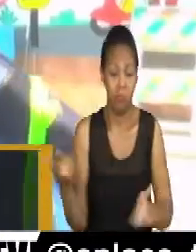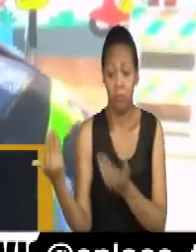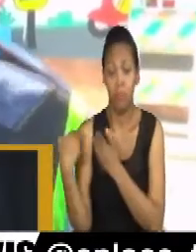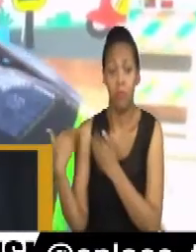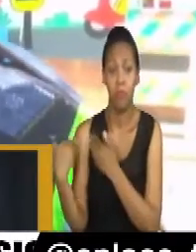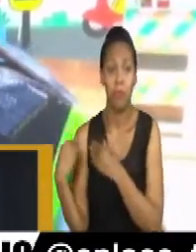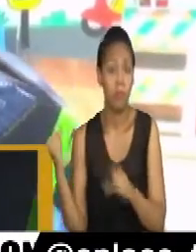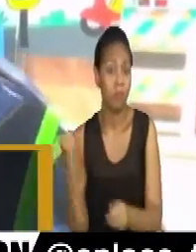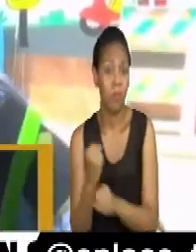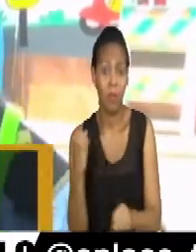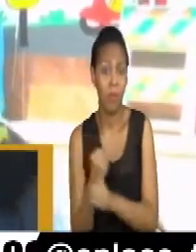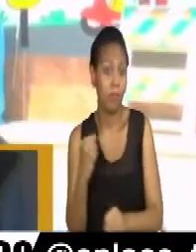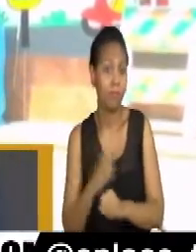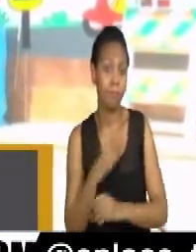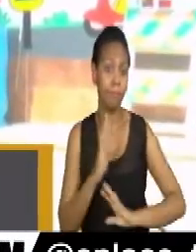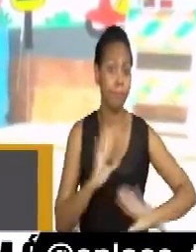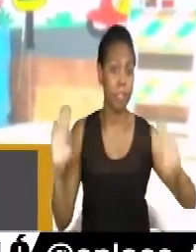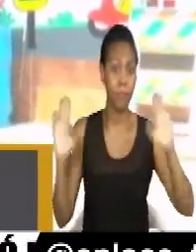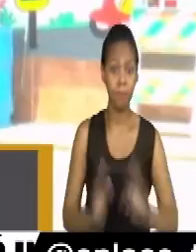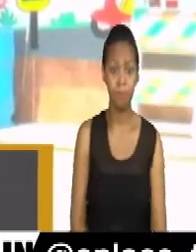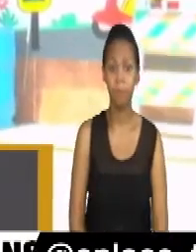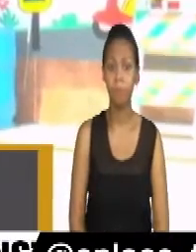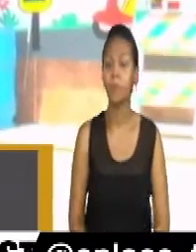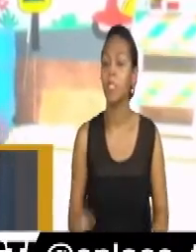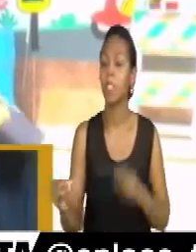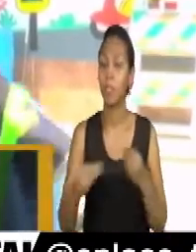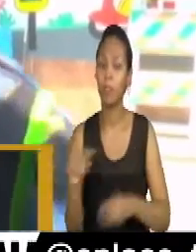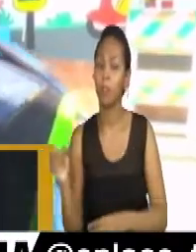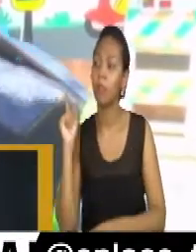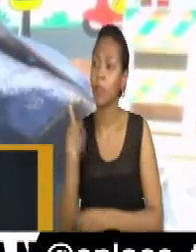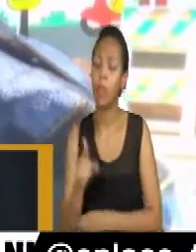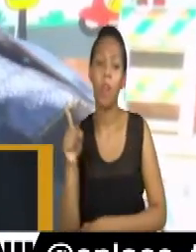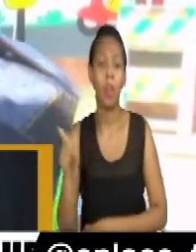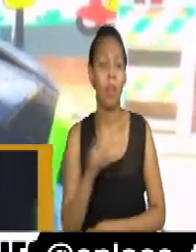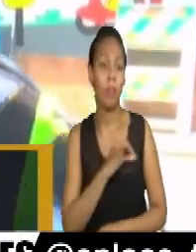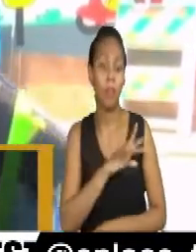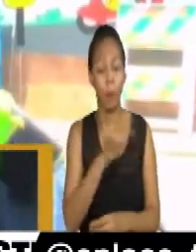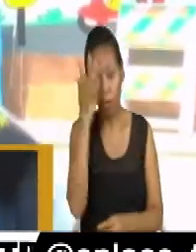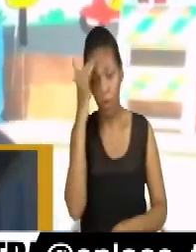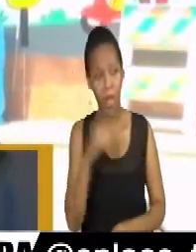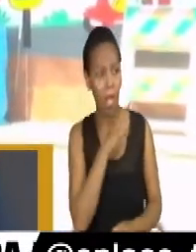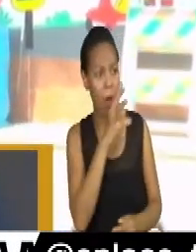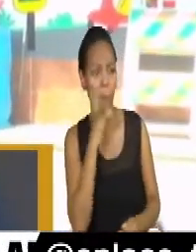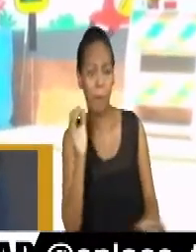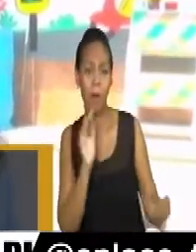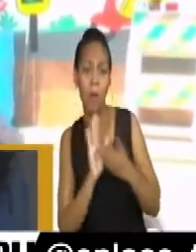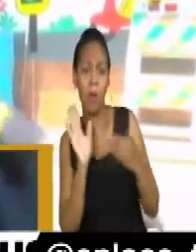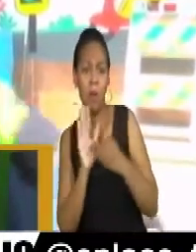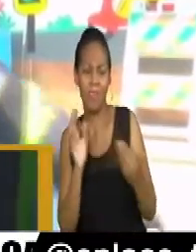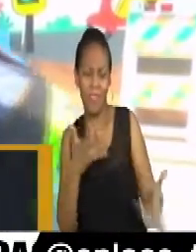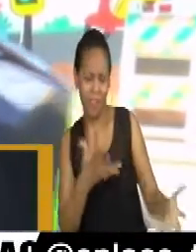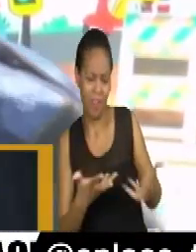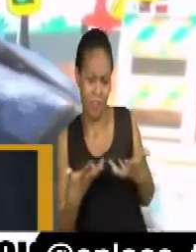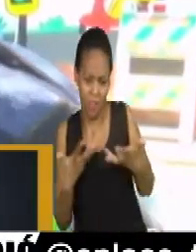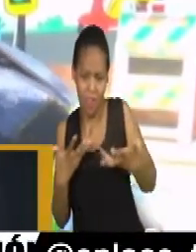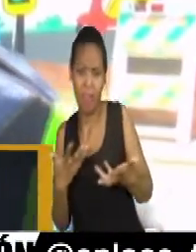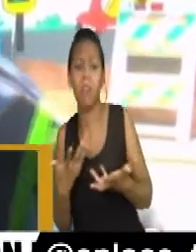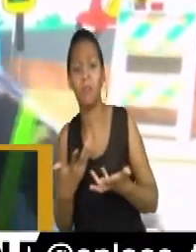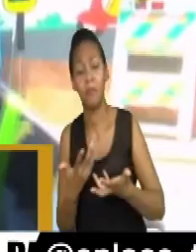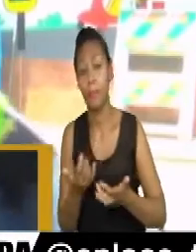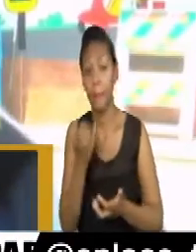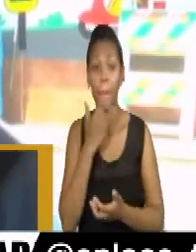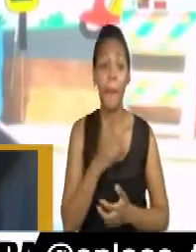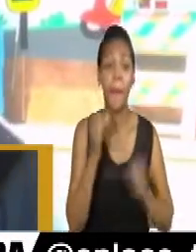ahorita ir a hacer una respectiva denuncia en la Fiscalía General de la Nación por esta clase de agresiones y maltrato, también